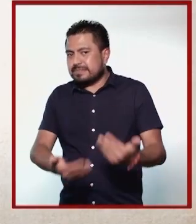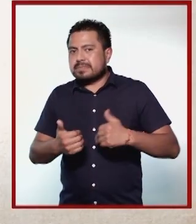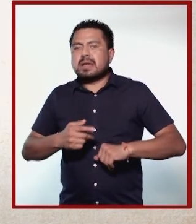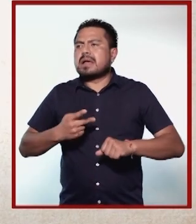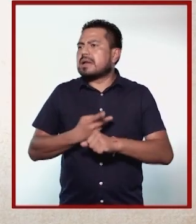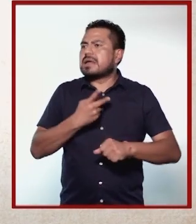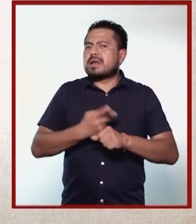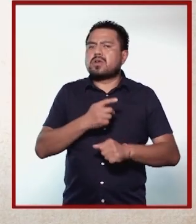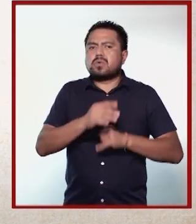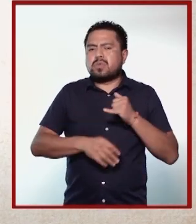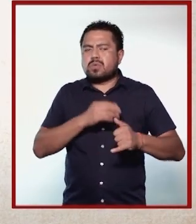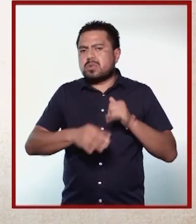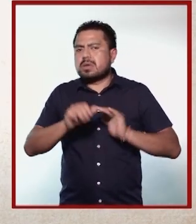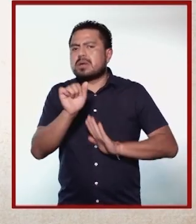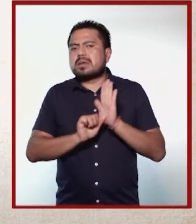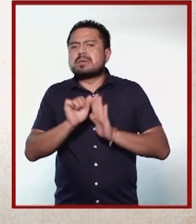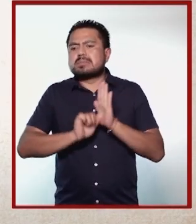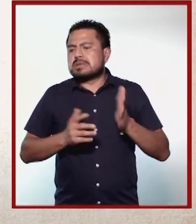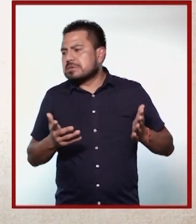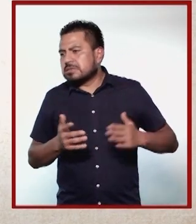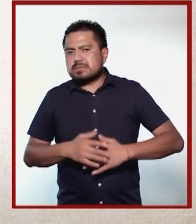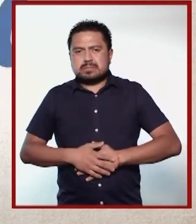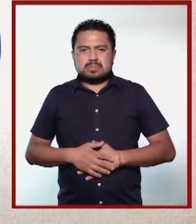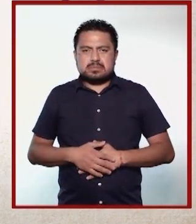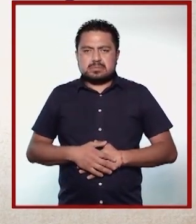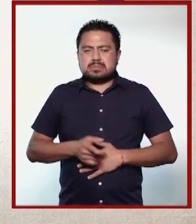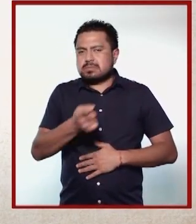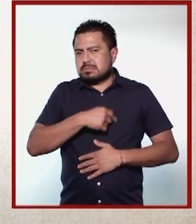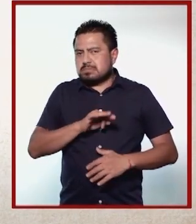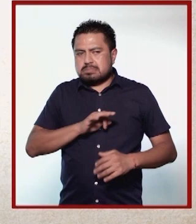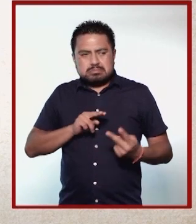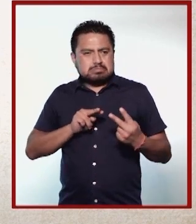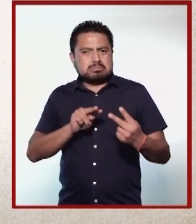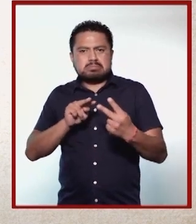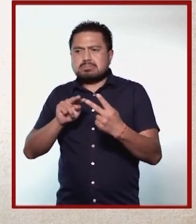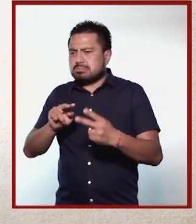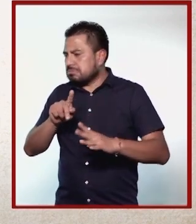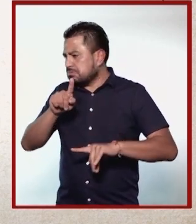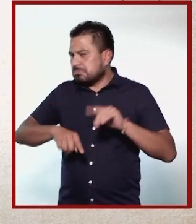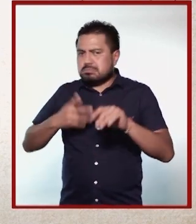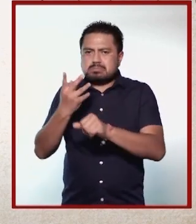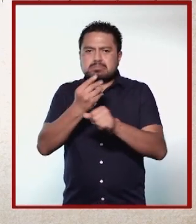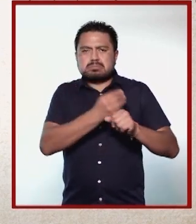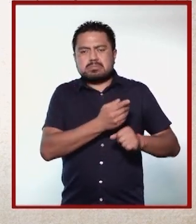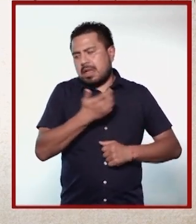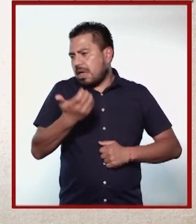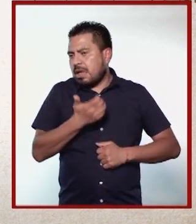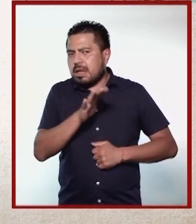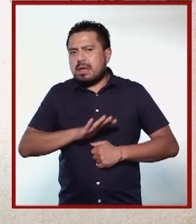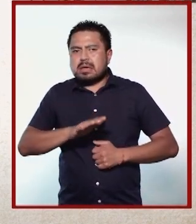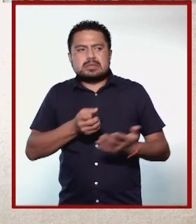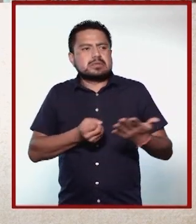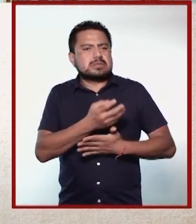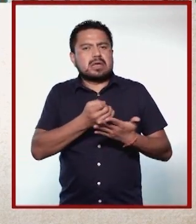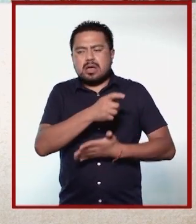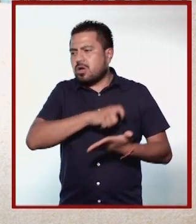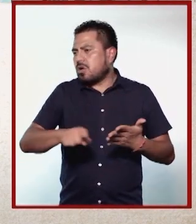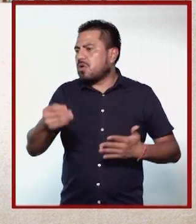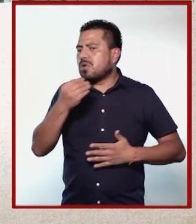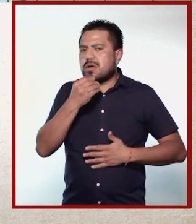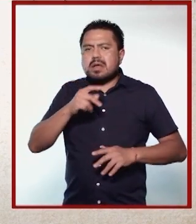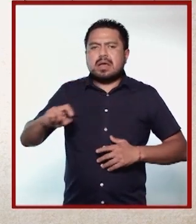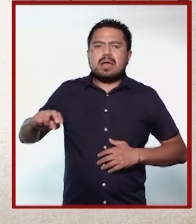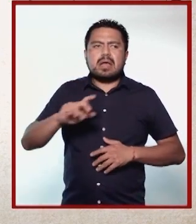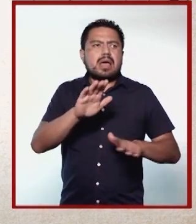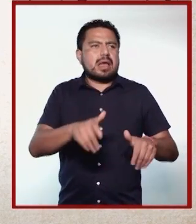pasado durante los últimos meses? Nos hemos visto en la necesidad de modificar nuestras rutinas, salir a comprar alimentos, caminar por